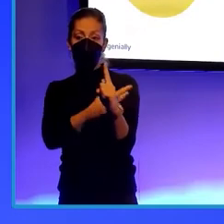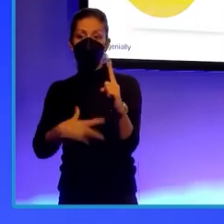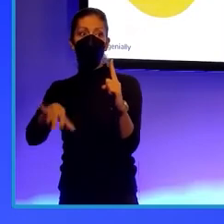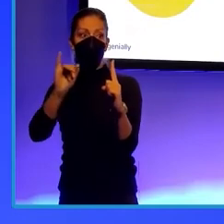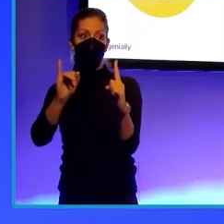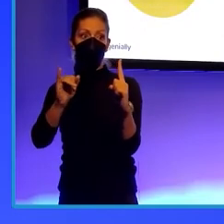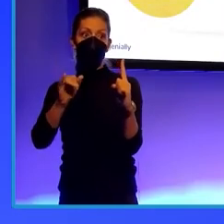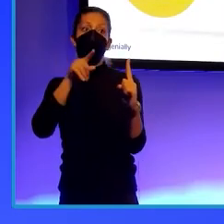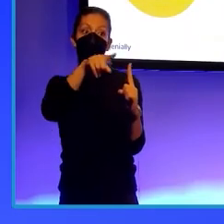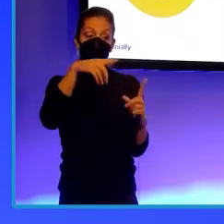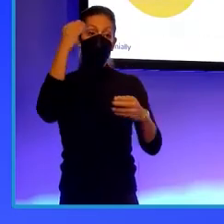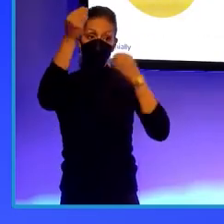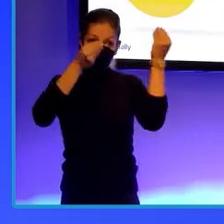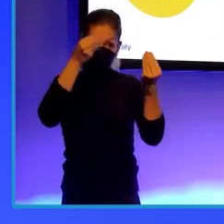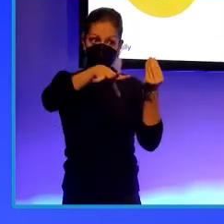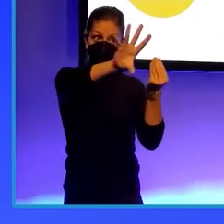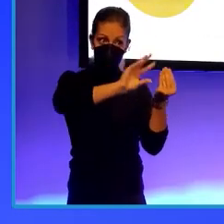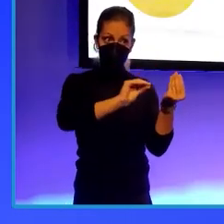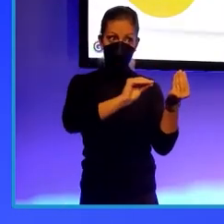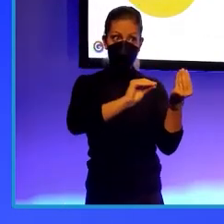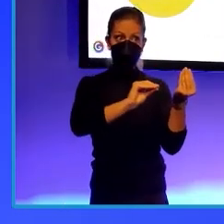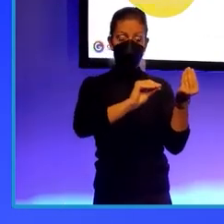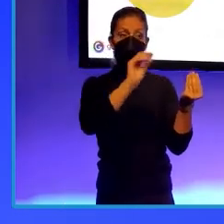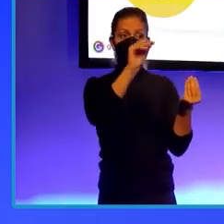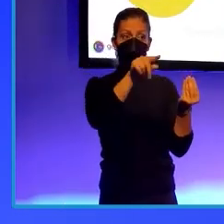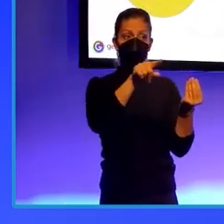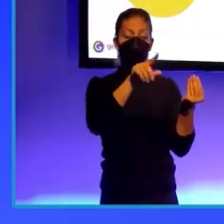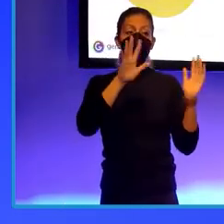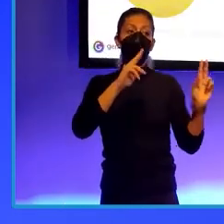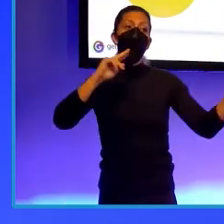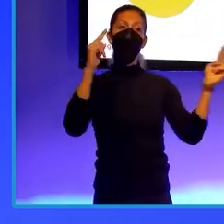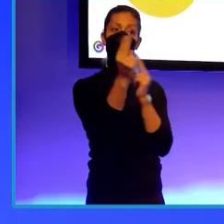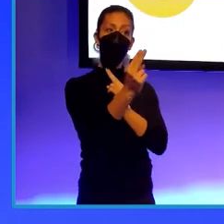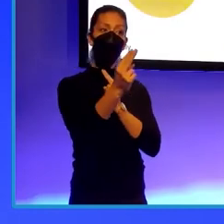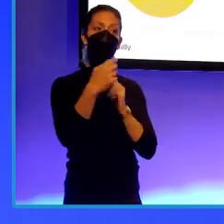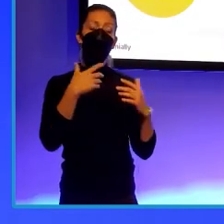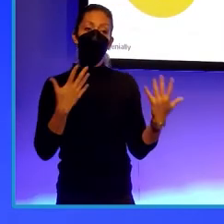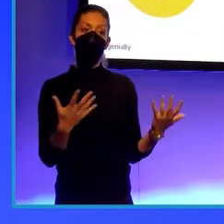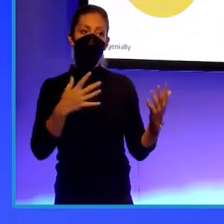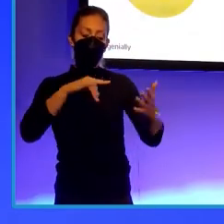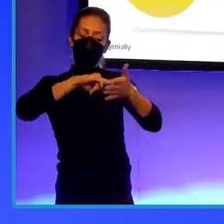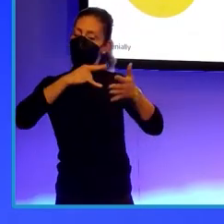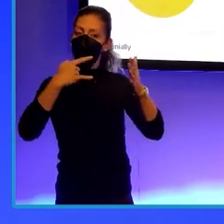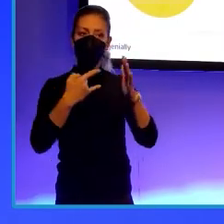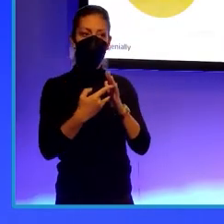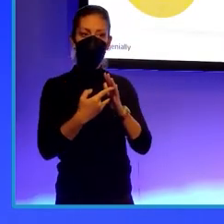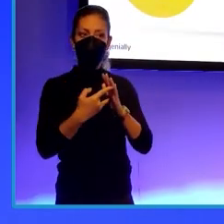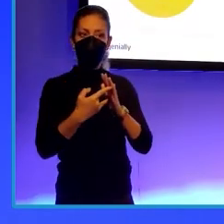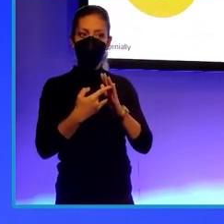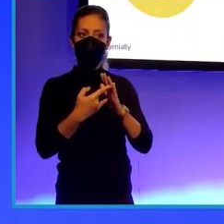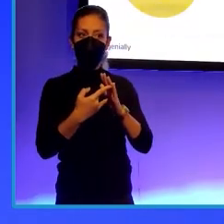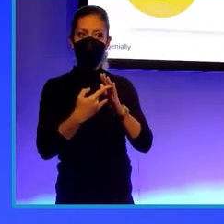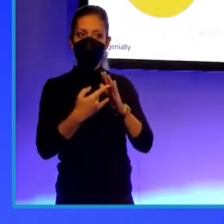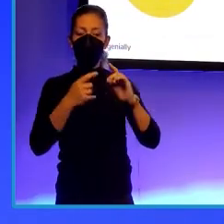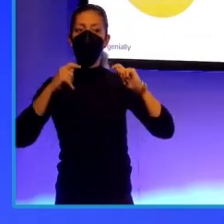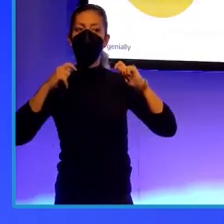planteas es correcto el planteamiento que me hace es pero yo la respuesta que te doy es que estoy completamente convencida que va a ser la tecnología la que provocará y